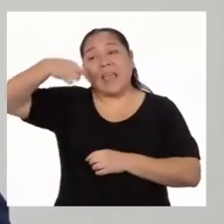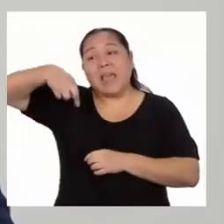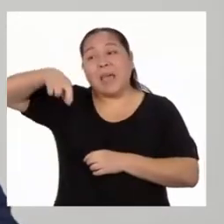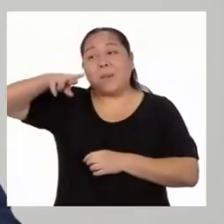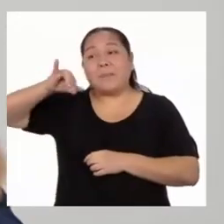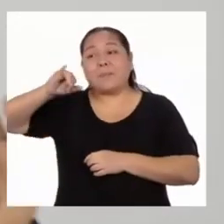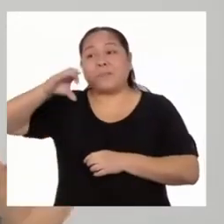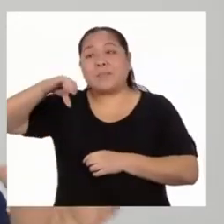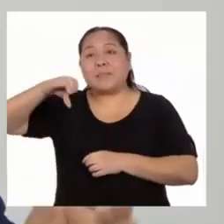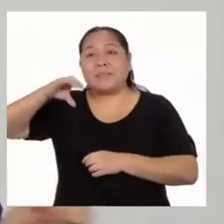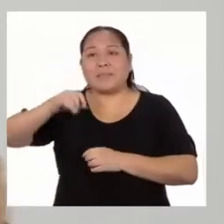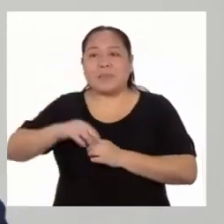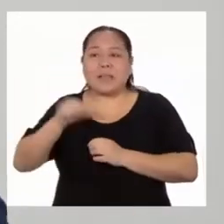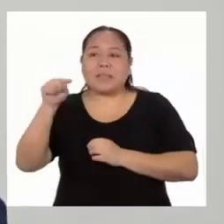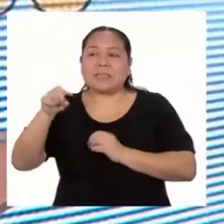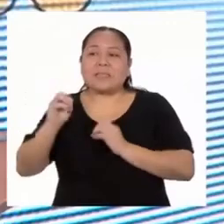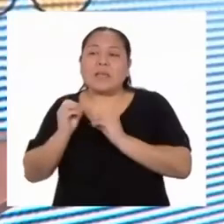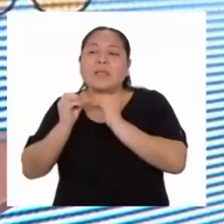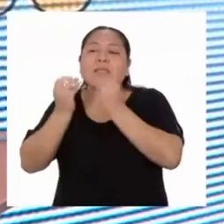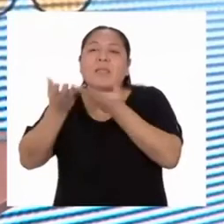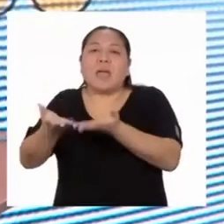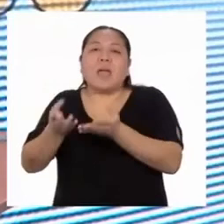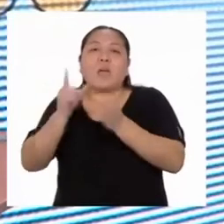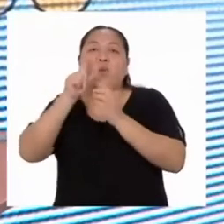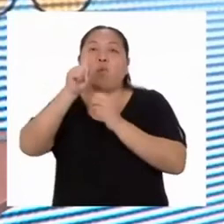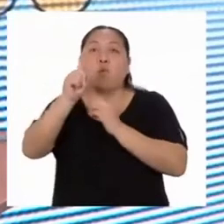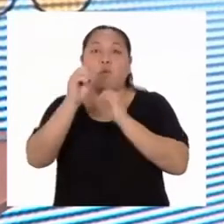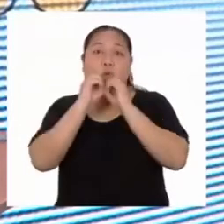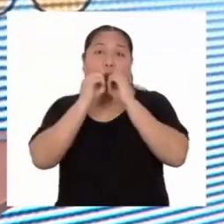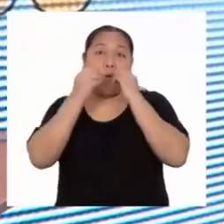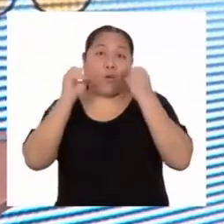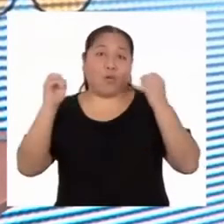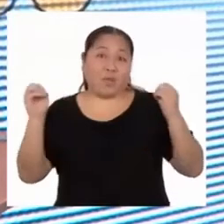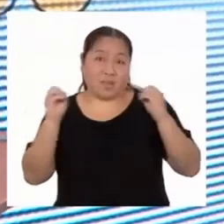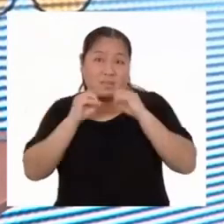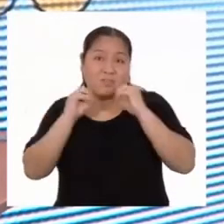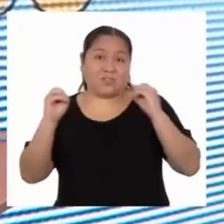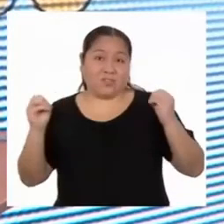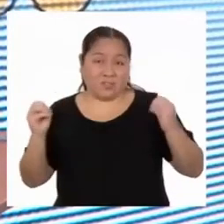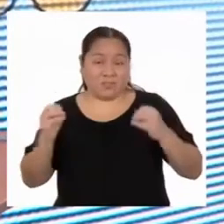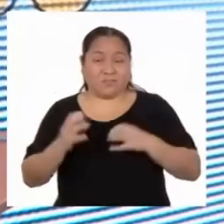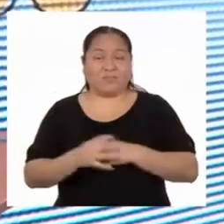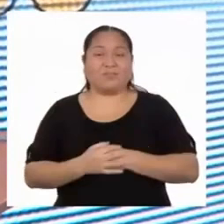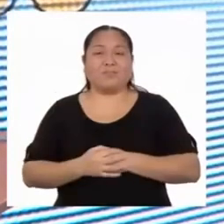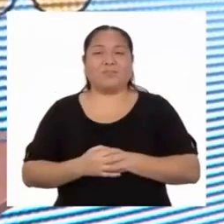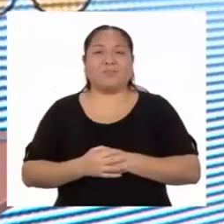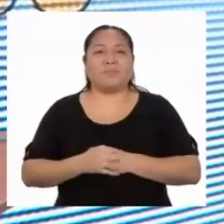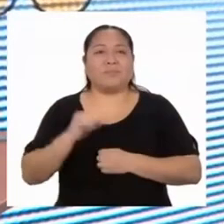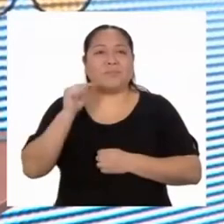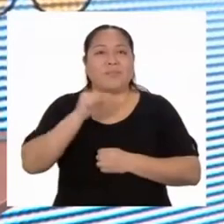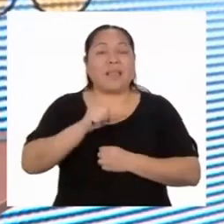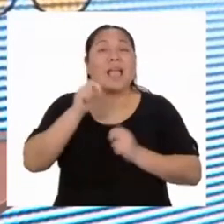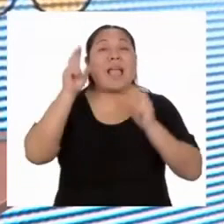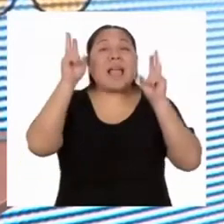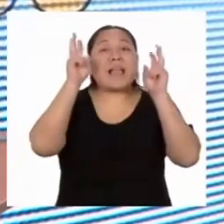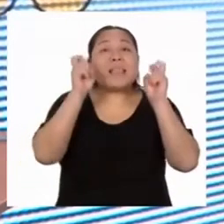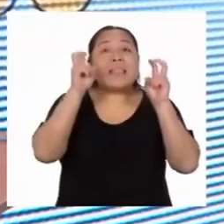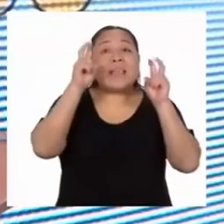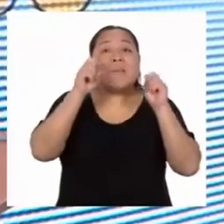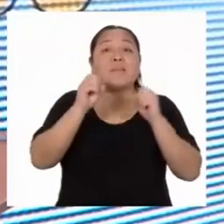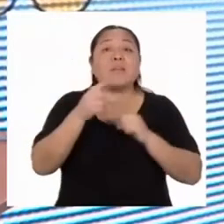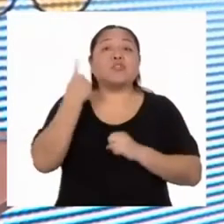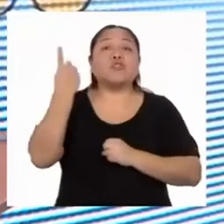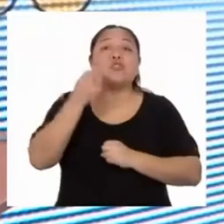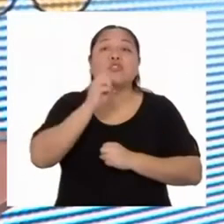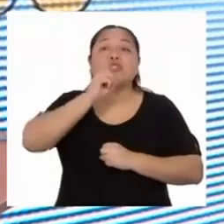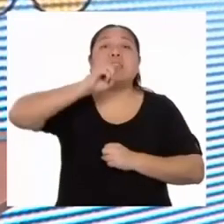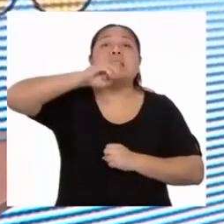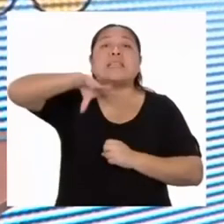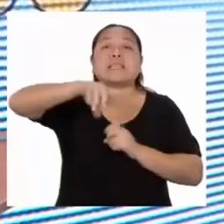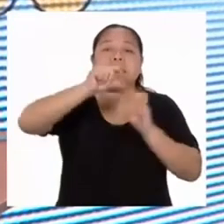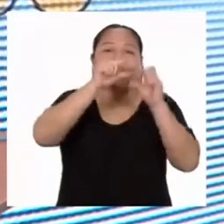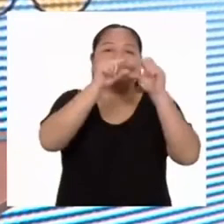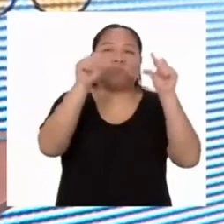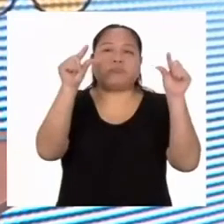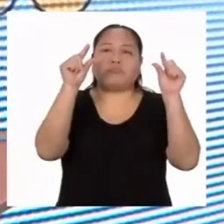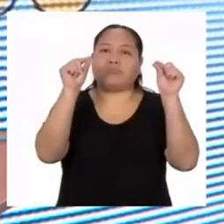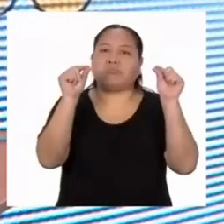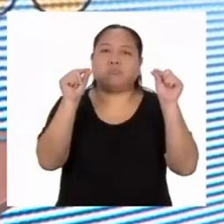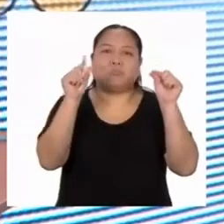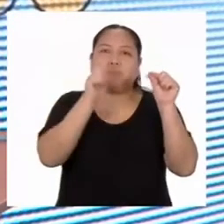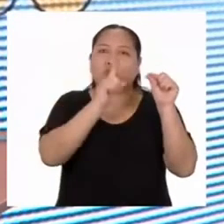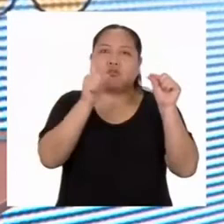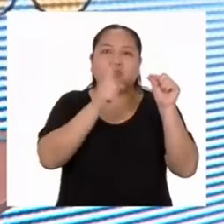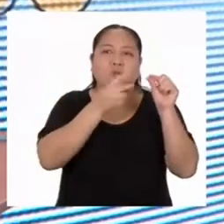expresa en una oración. Así es, el tema solo se enuncia, no se da